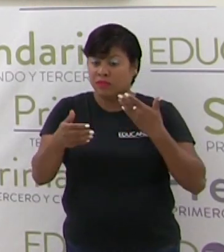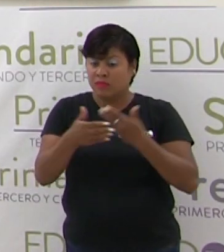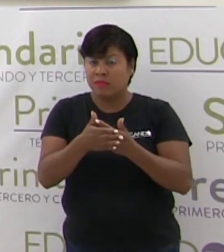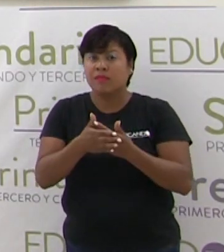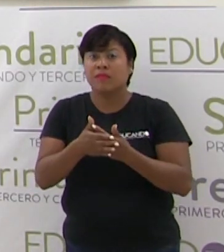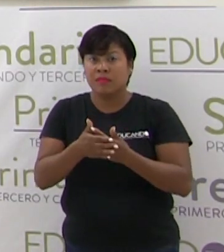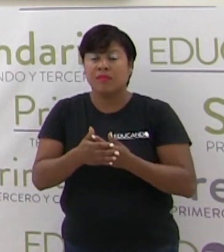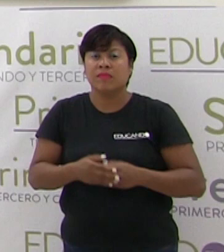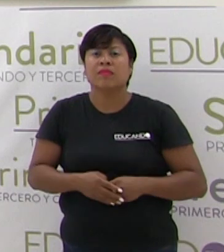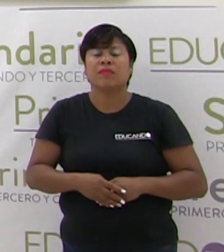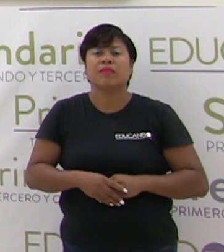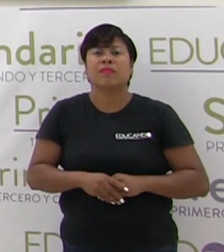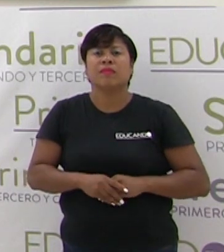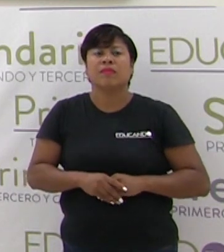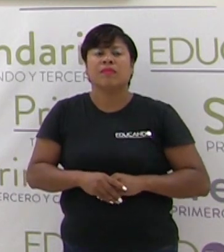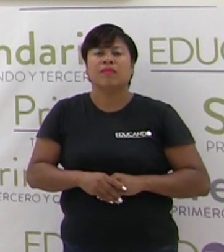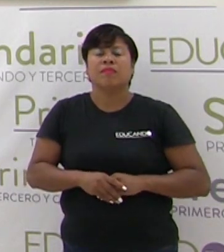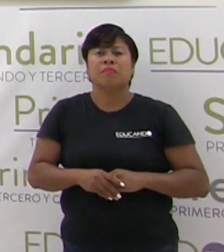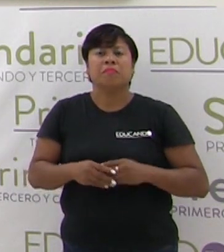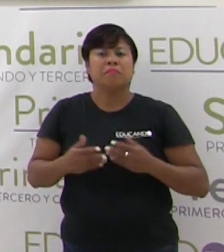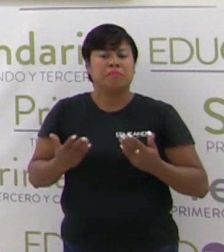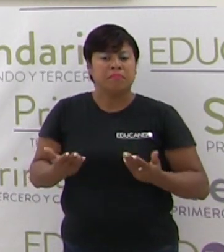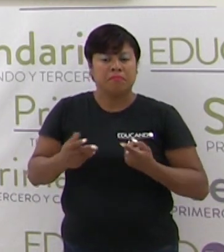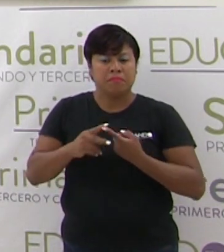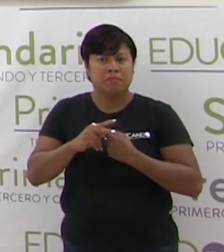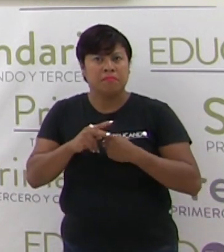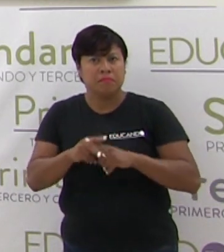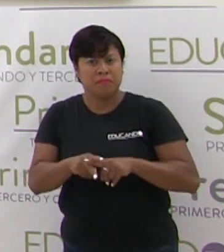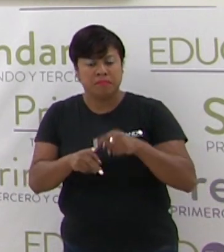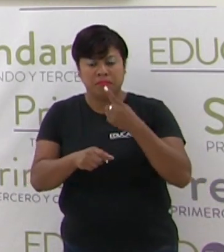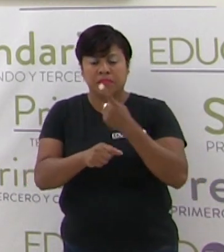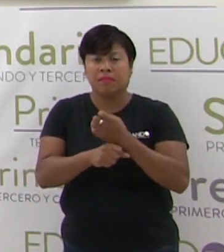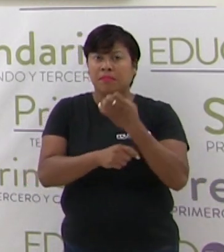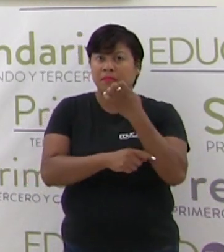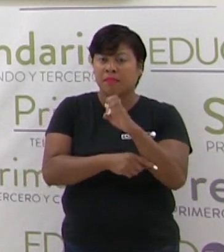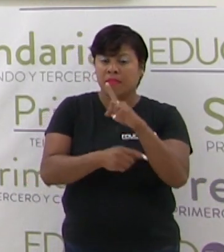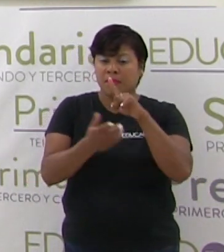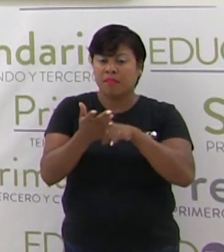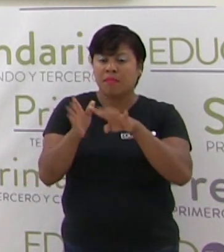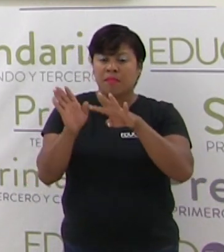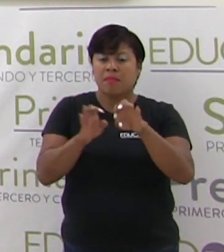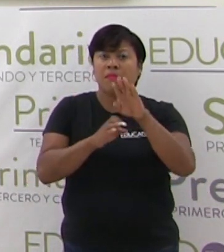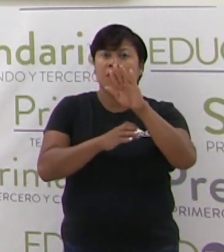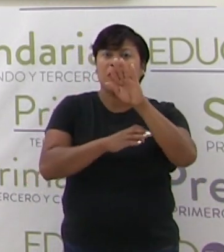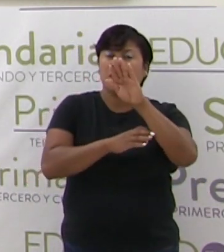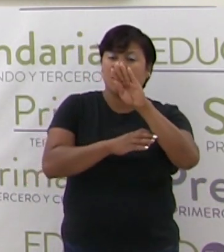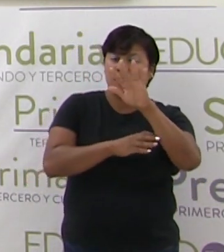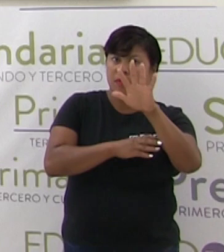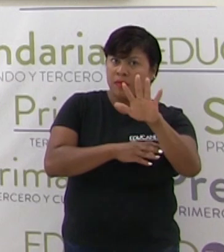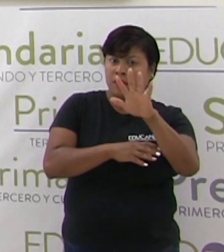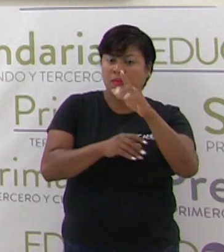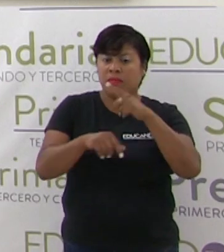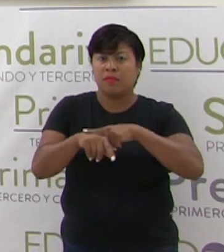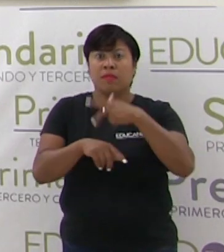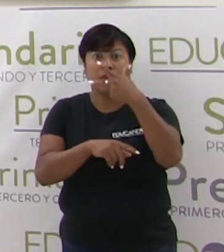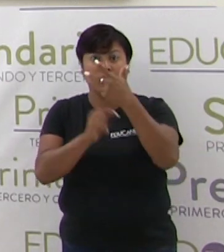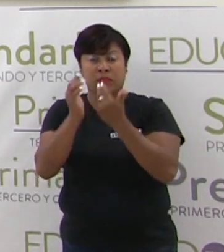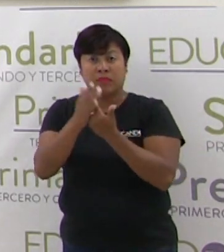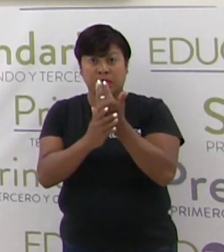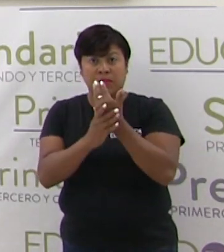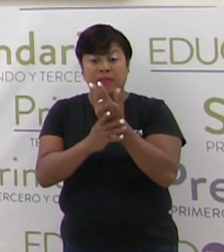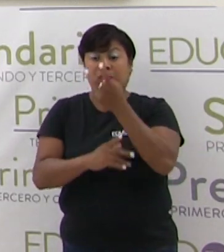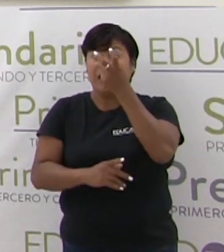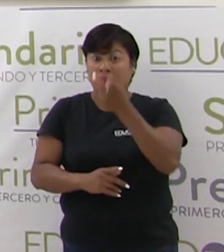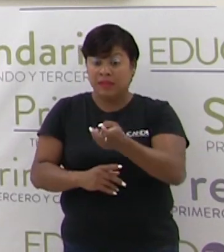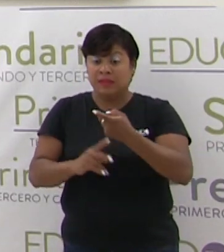o acontecimiento empezó el 1 de enero de 1995 a las 8 de la mañana,